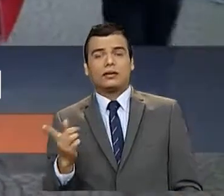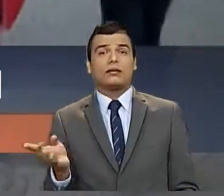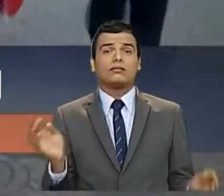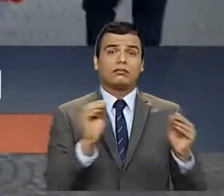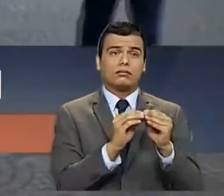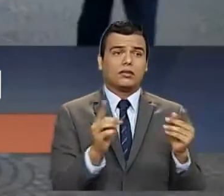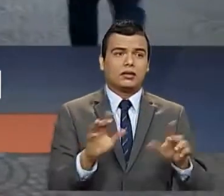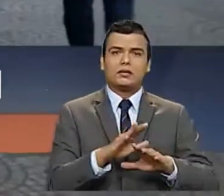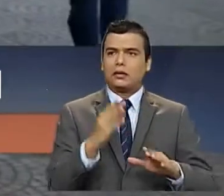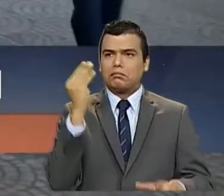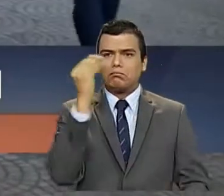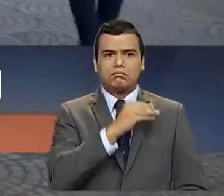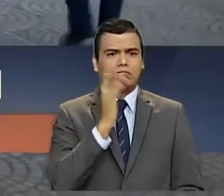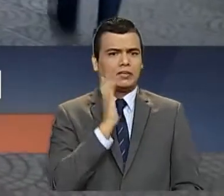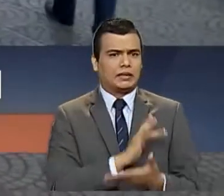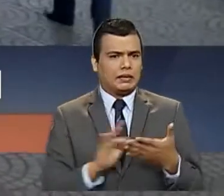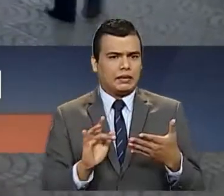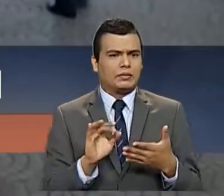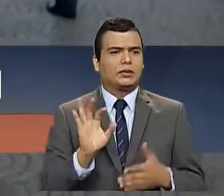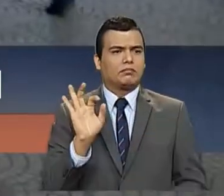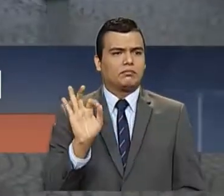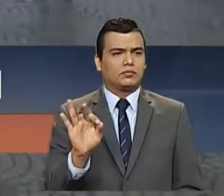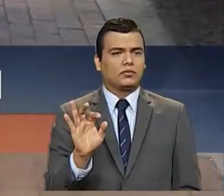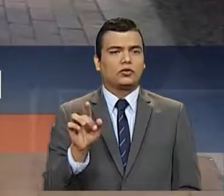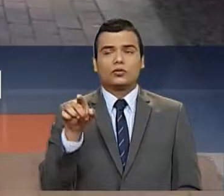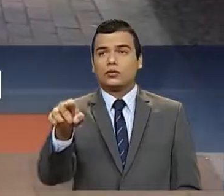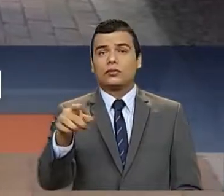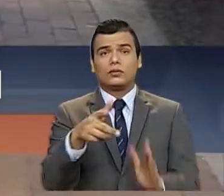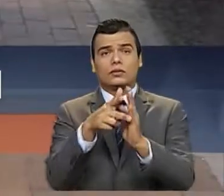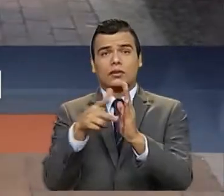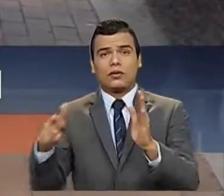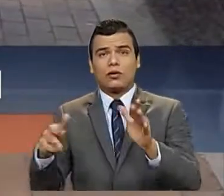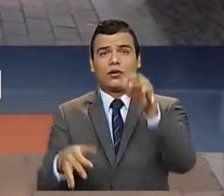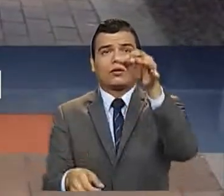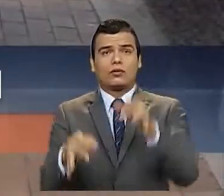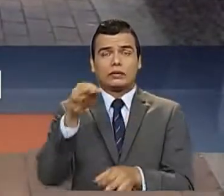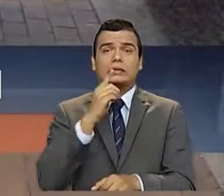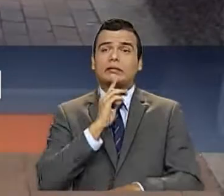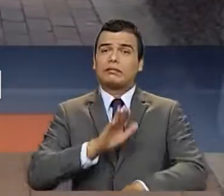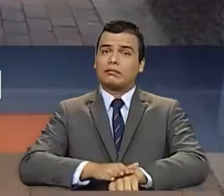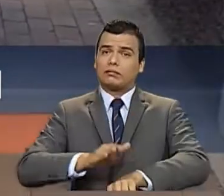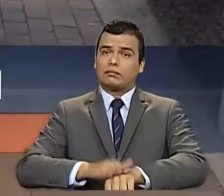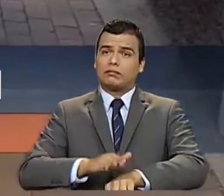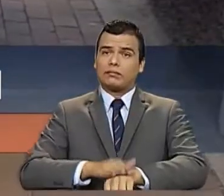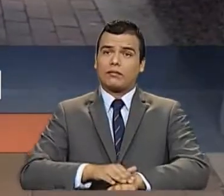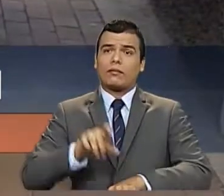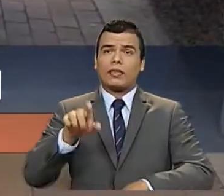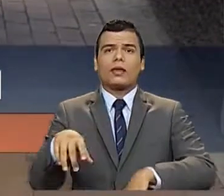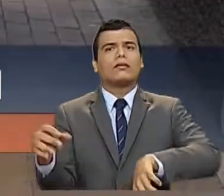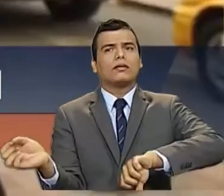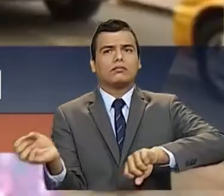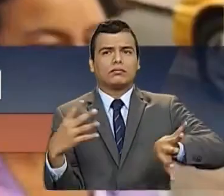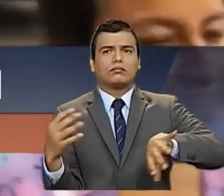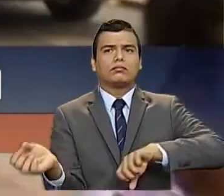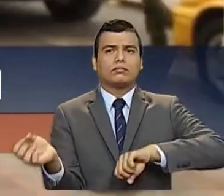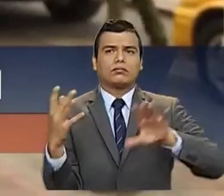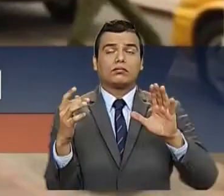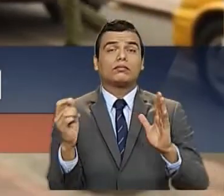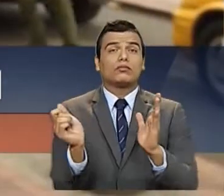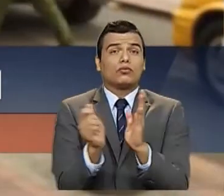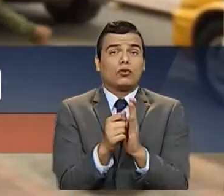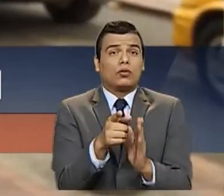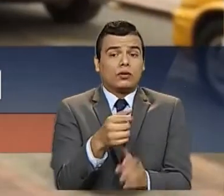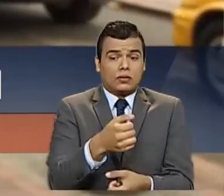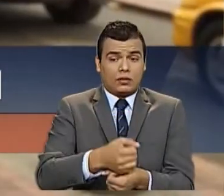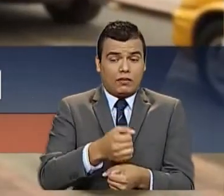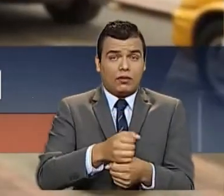están despejadas, pero la Corte Constitucional ha determinado que hay que reubicarlos, pero que el respeto al